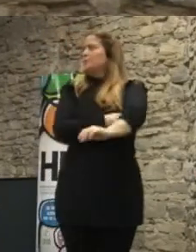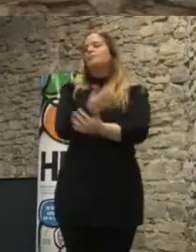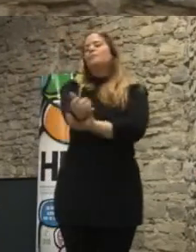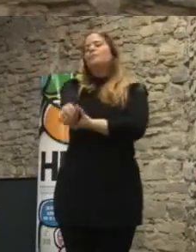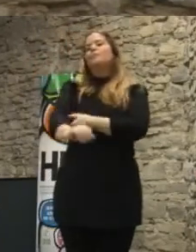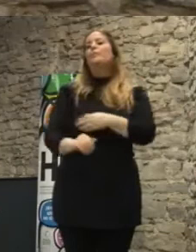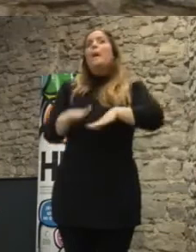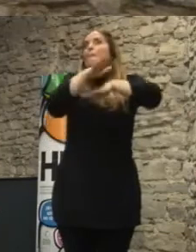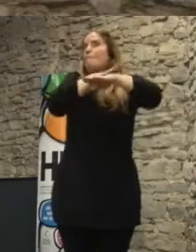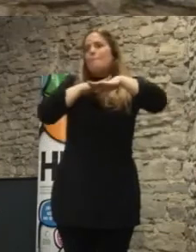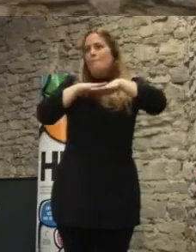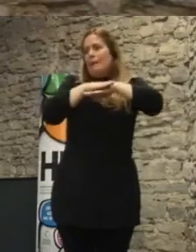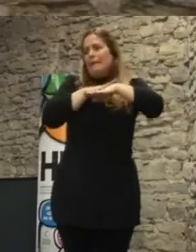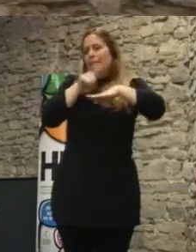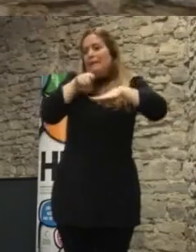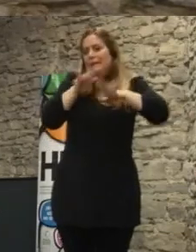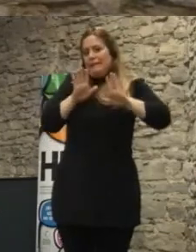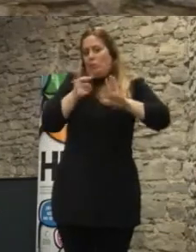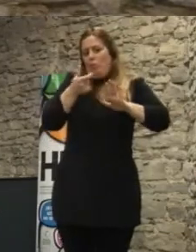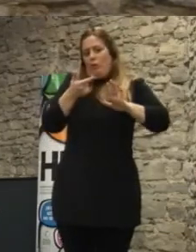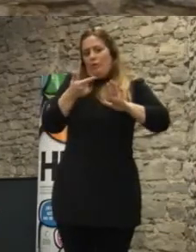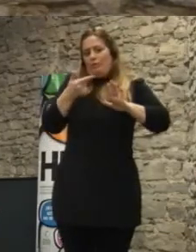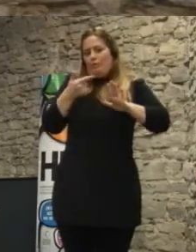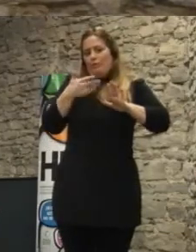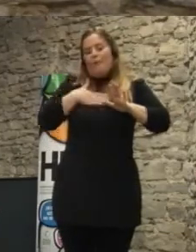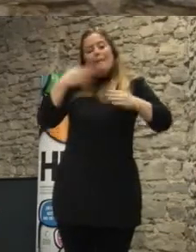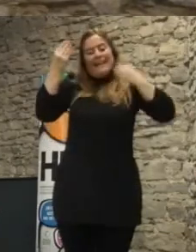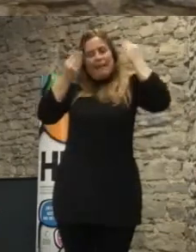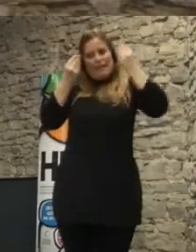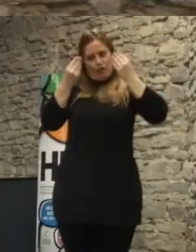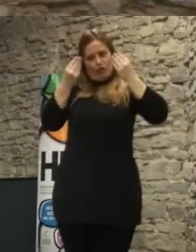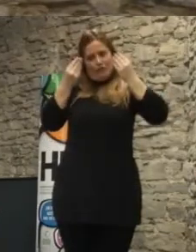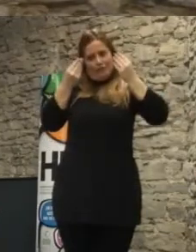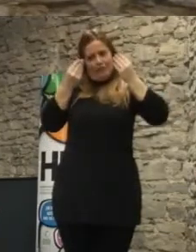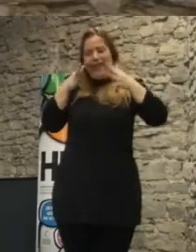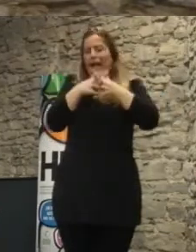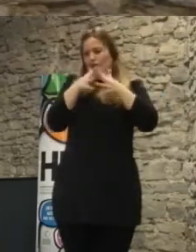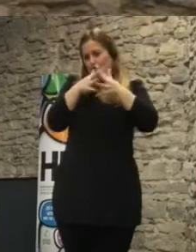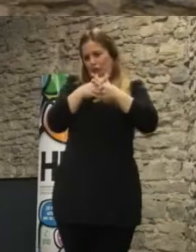Básicamente esta es la estructura, digamos, de las reflexiones que quería apuntar.